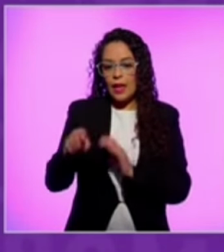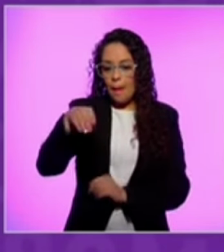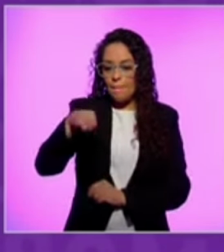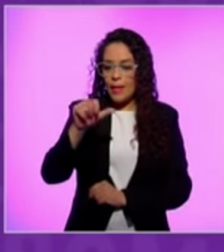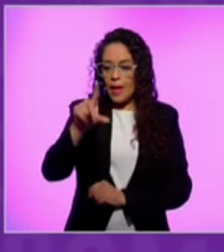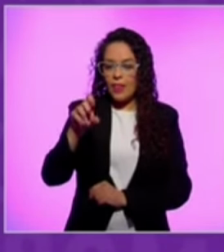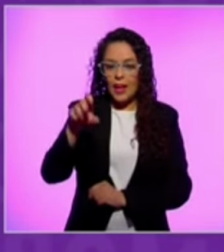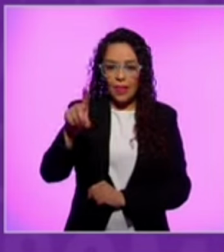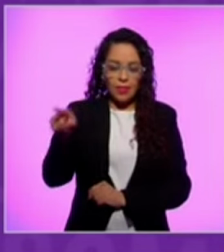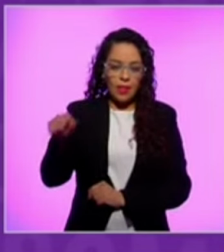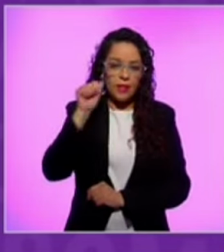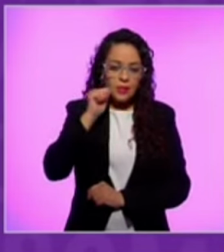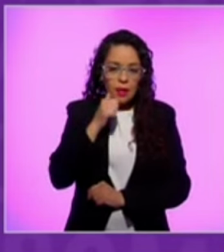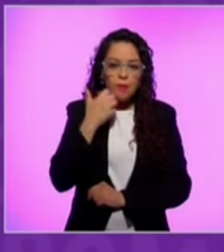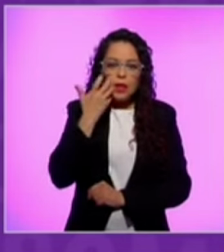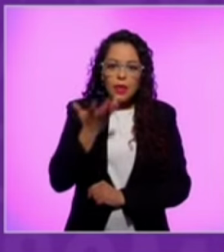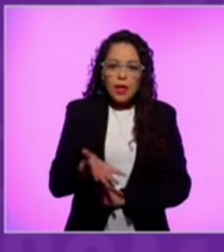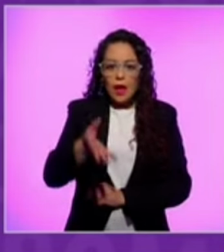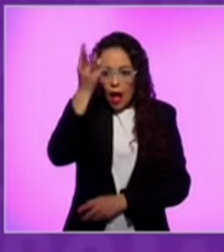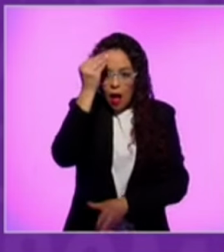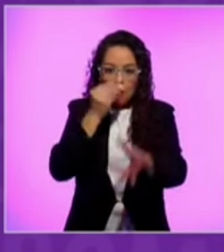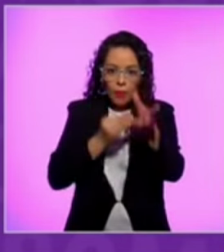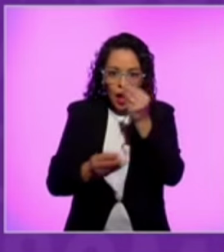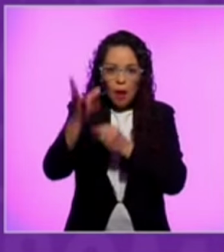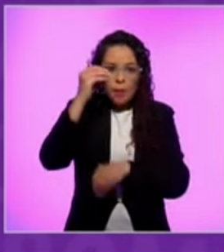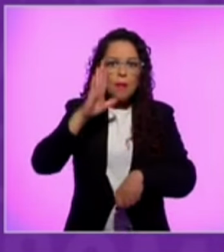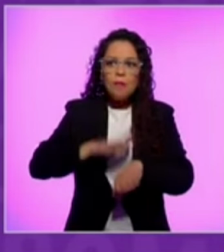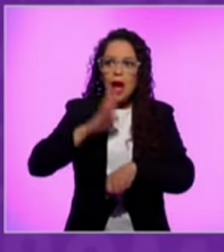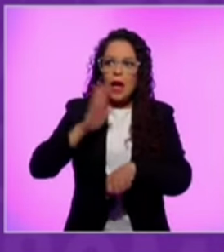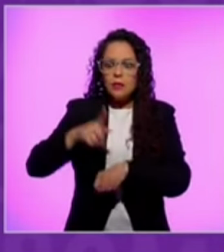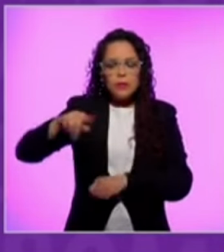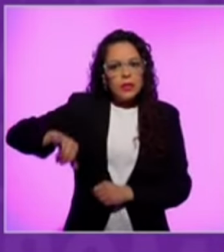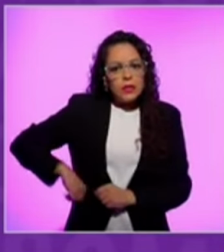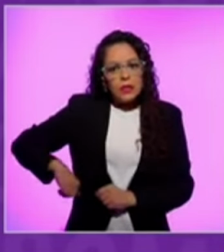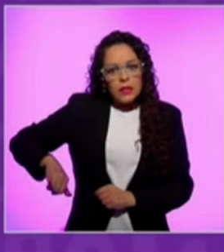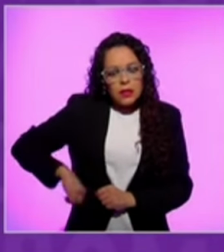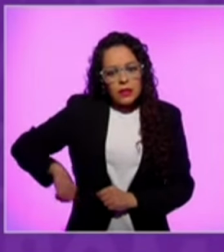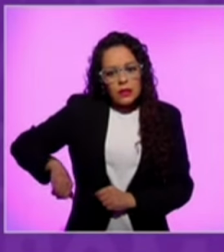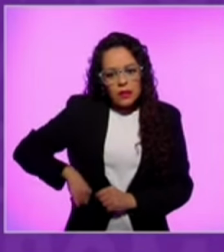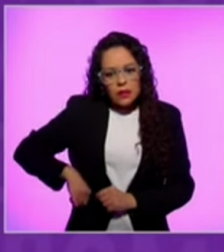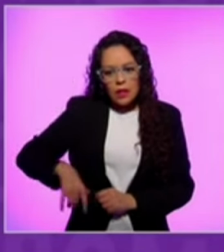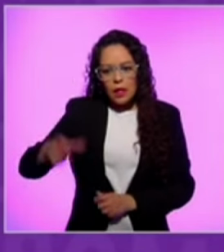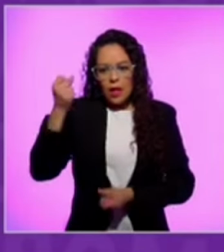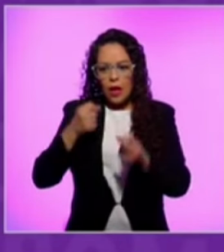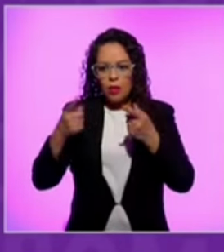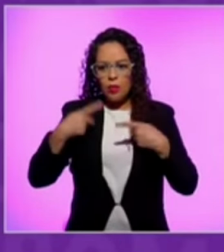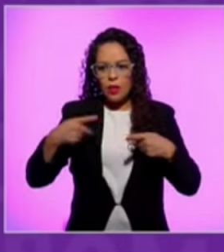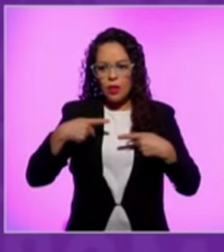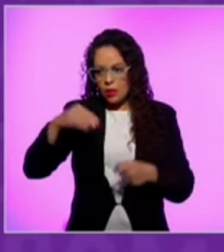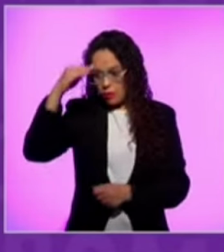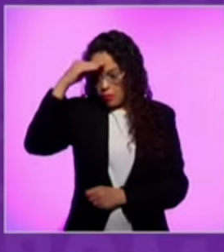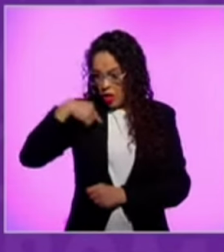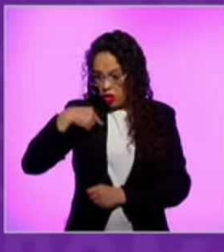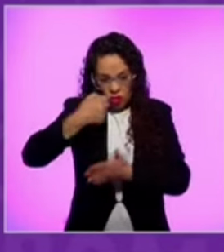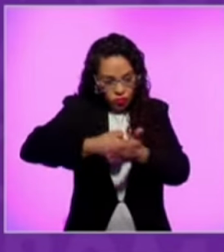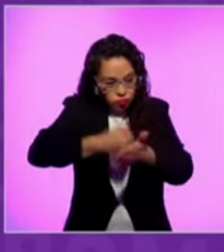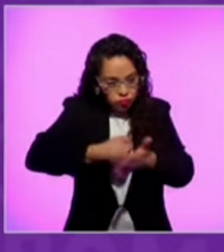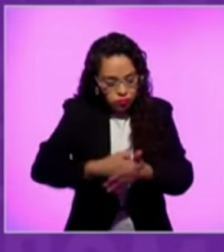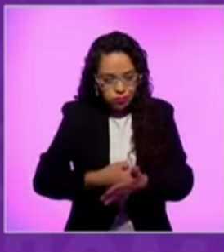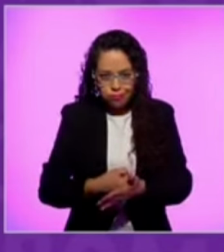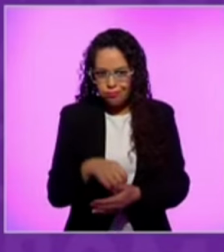siempre quiere estar aprendiendo y aprendiendo y aprendiendo. Y mucha gente cree que yo estoy como que encima de ella. No, ella es la que mete